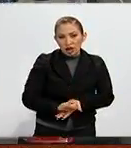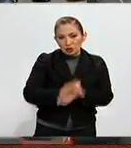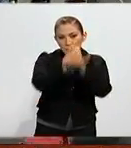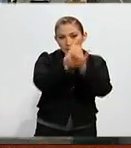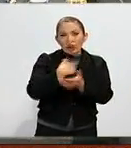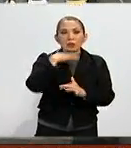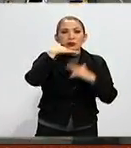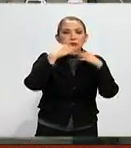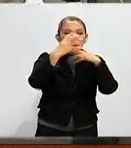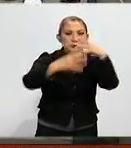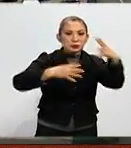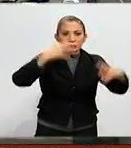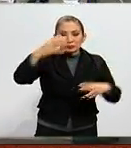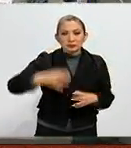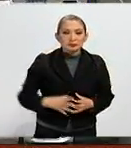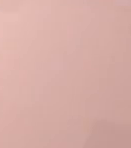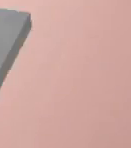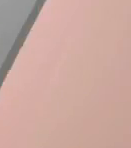a la emisión de contaminantes.